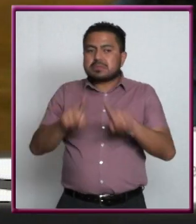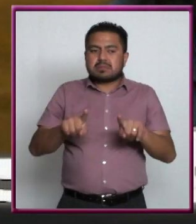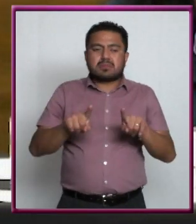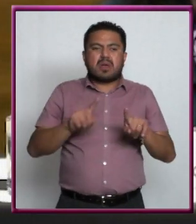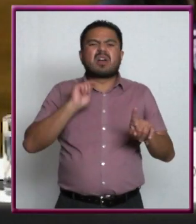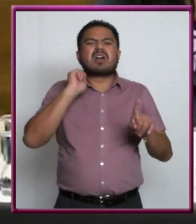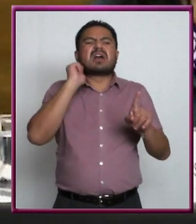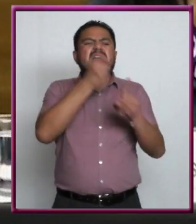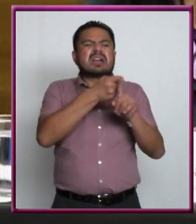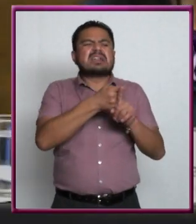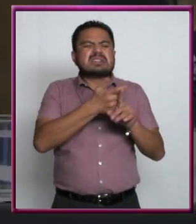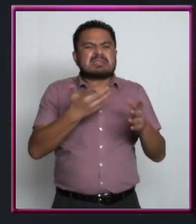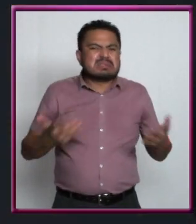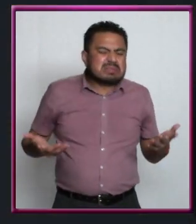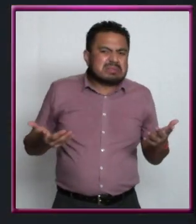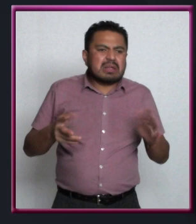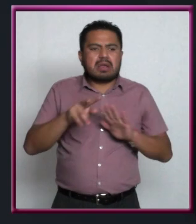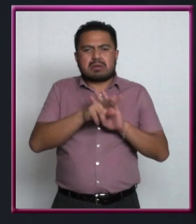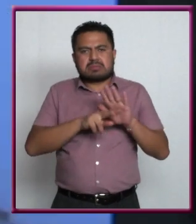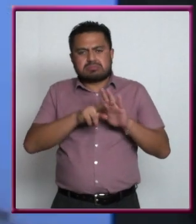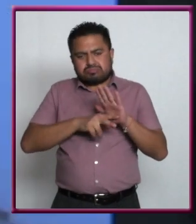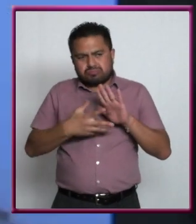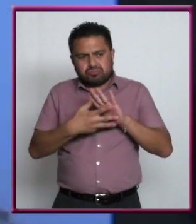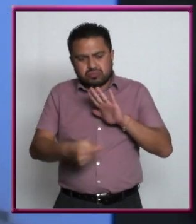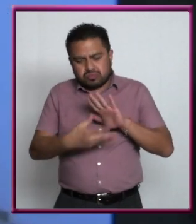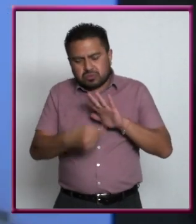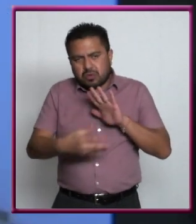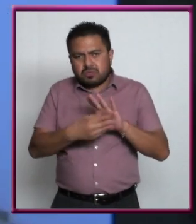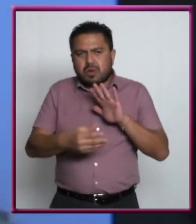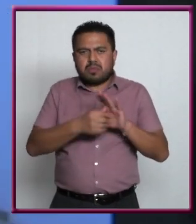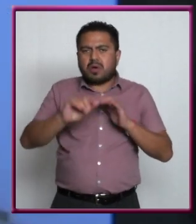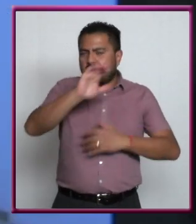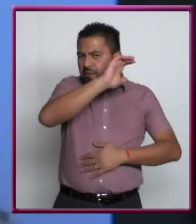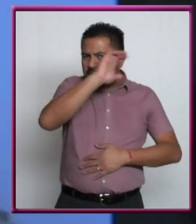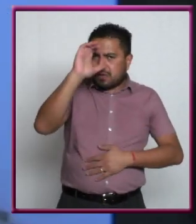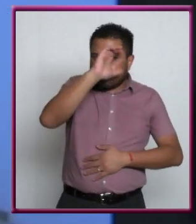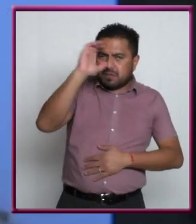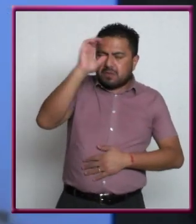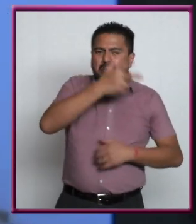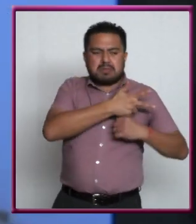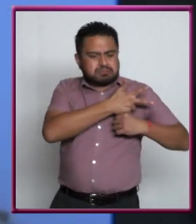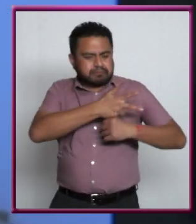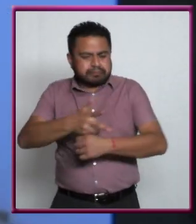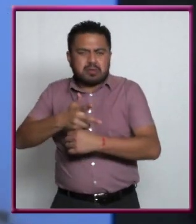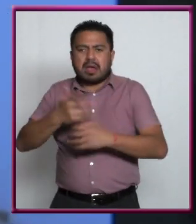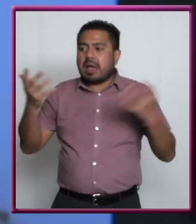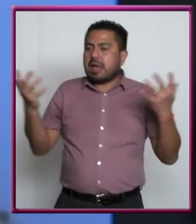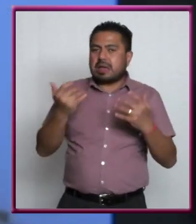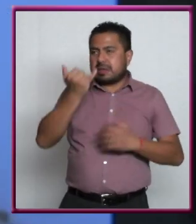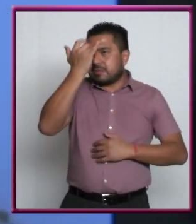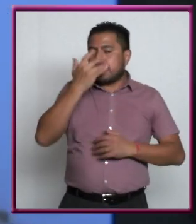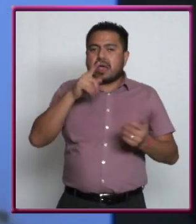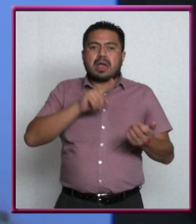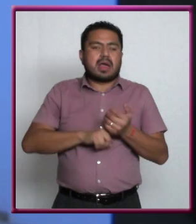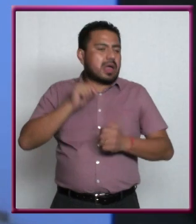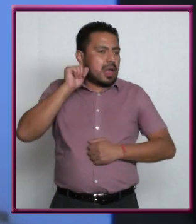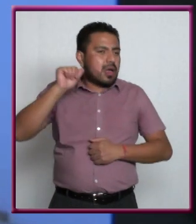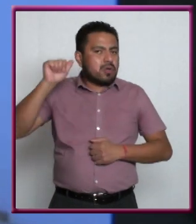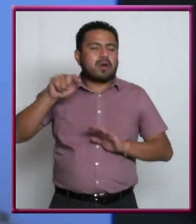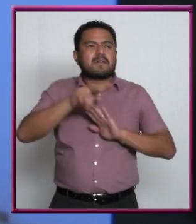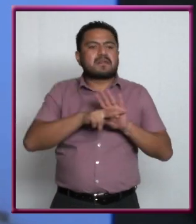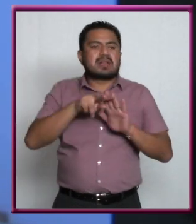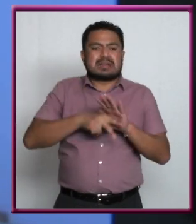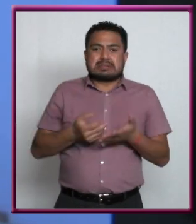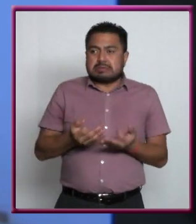estados es que se videograbe, se audiograve, se fotografíe, filme, elabore imágenes,